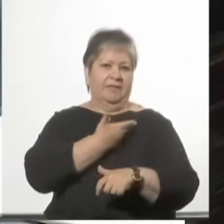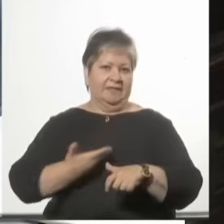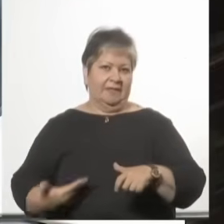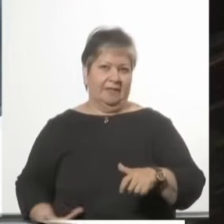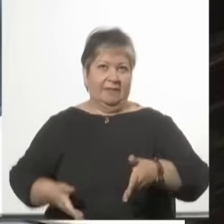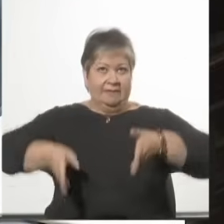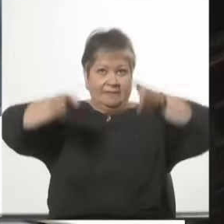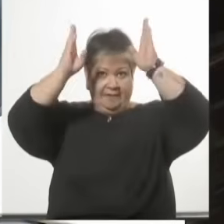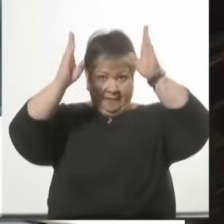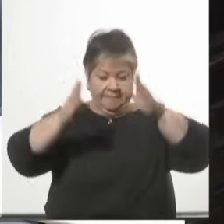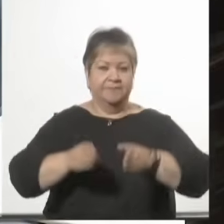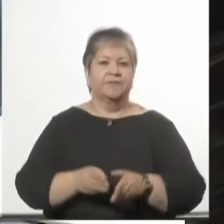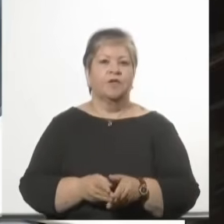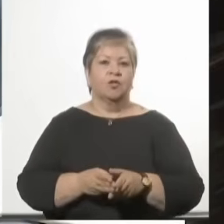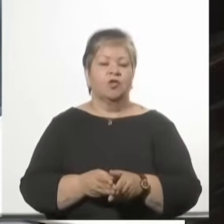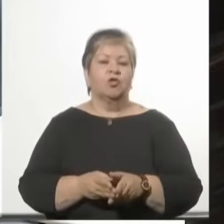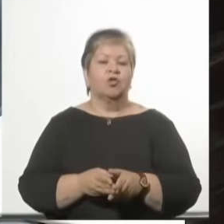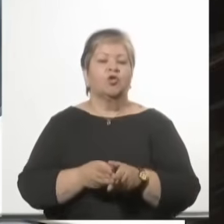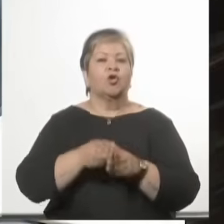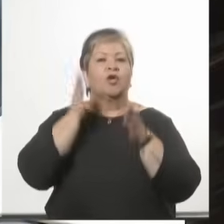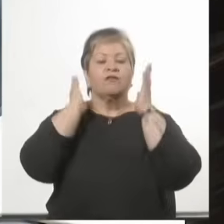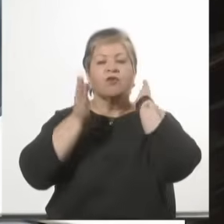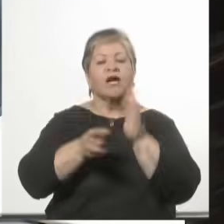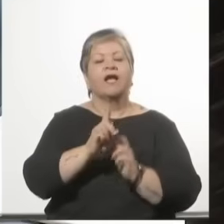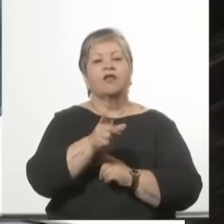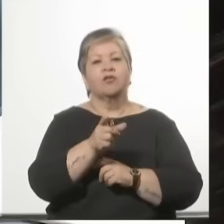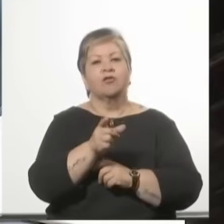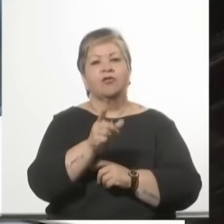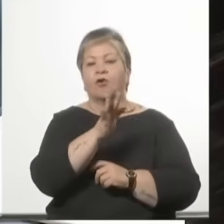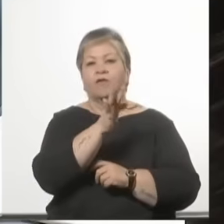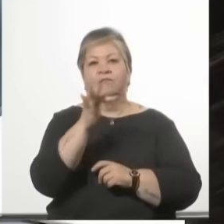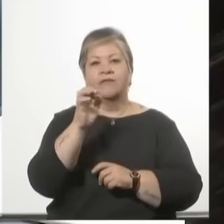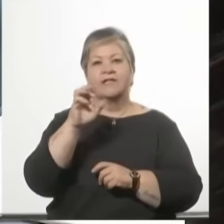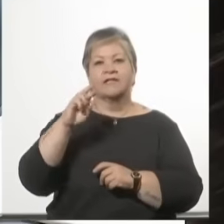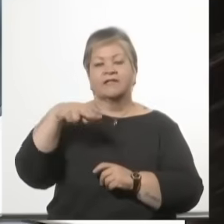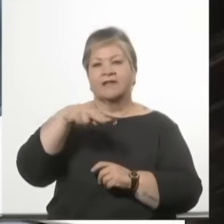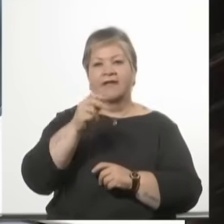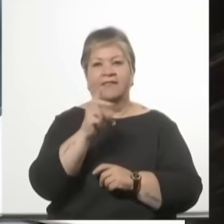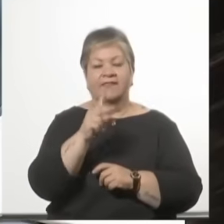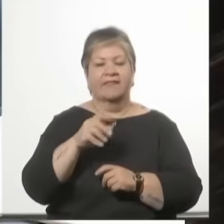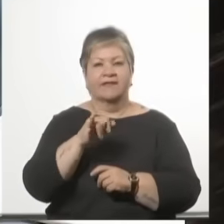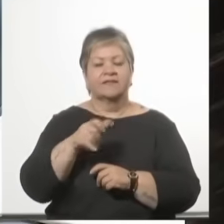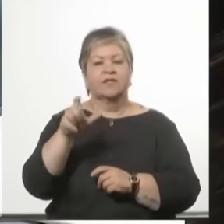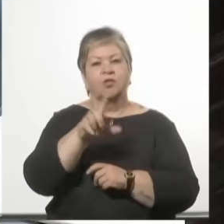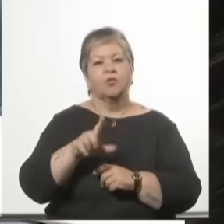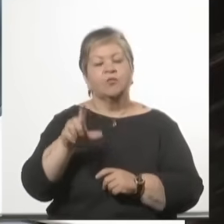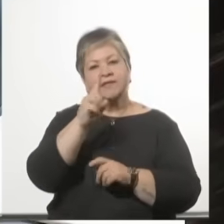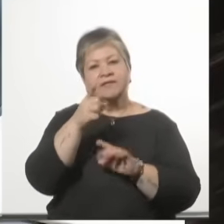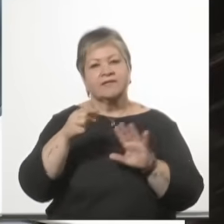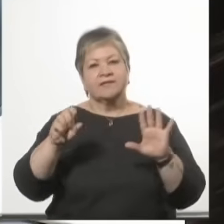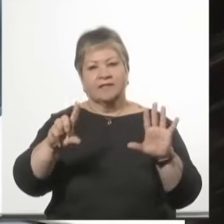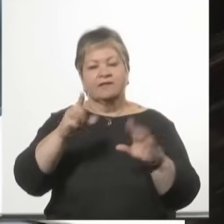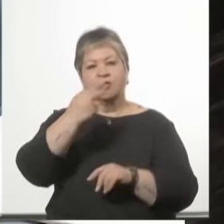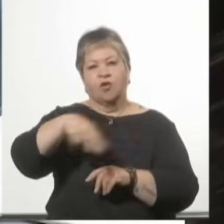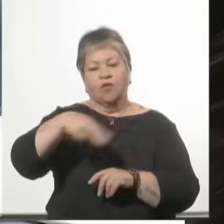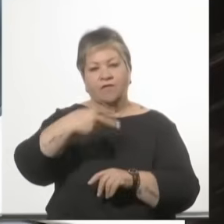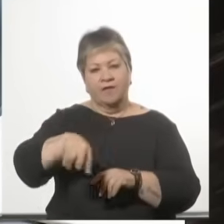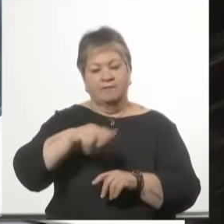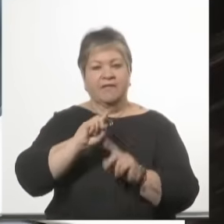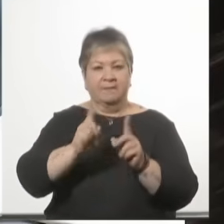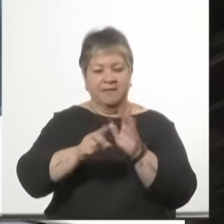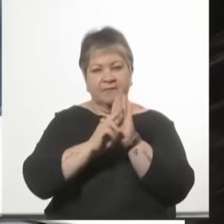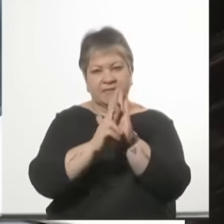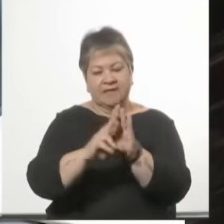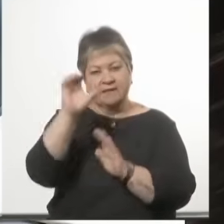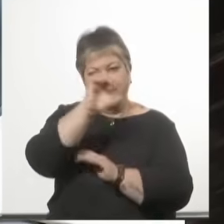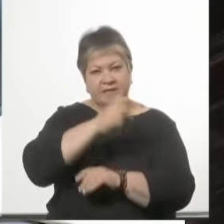presidencia con el doctor Gonzalo Fernández, representante de Cardama, el día lunes 17 de noviembre, y lo tratado en